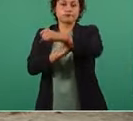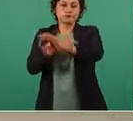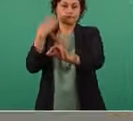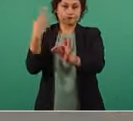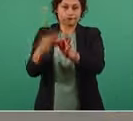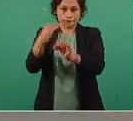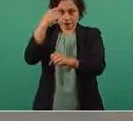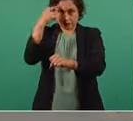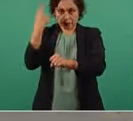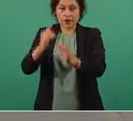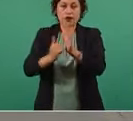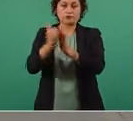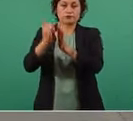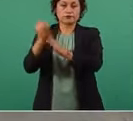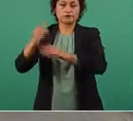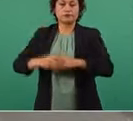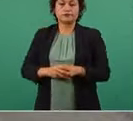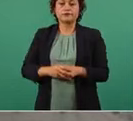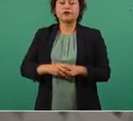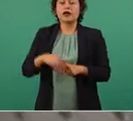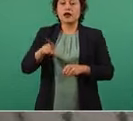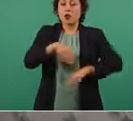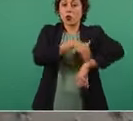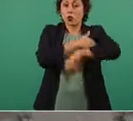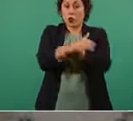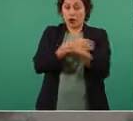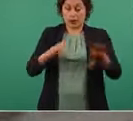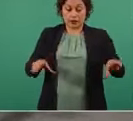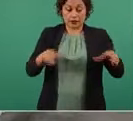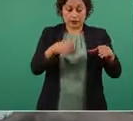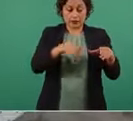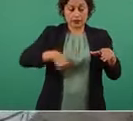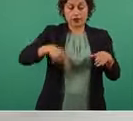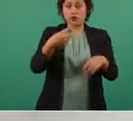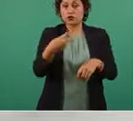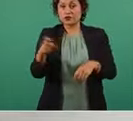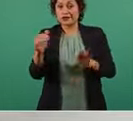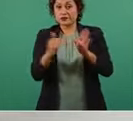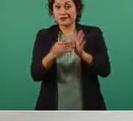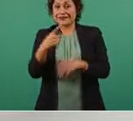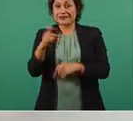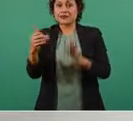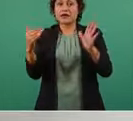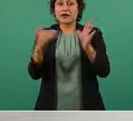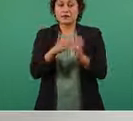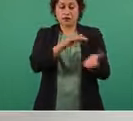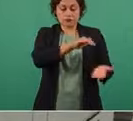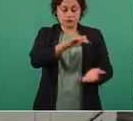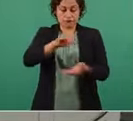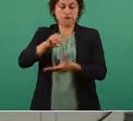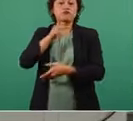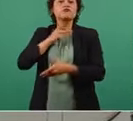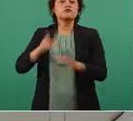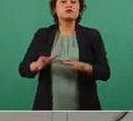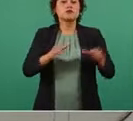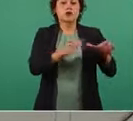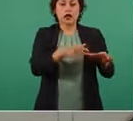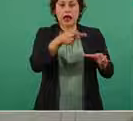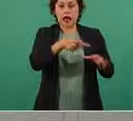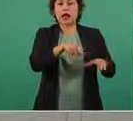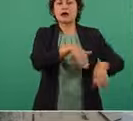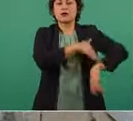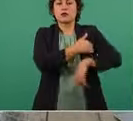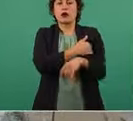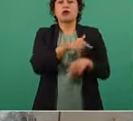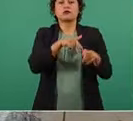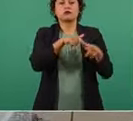losa. En el área de almacenamiento, tanques de 200.000 y 100.000 barriles están en la etapa de colocación de cúpulas y tubería de